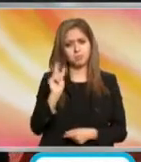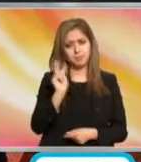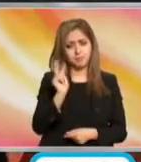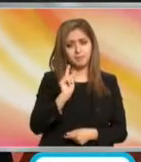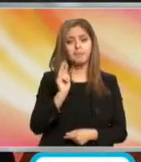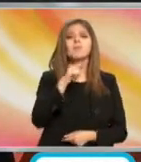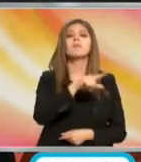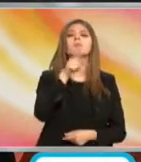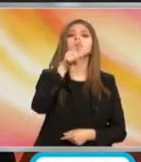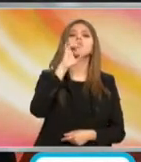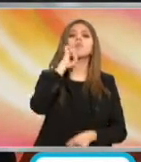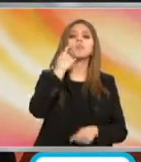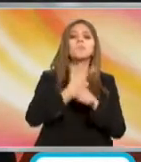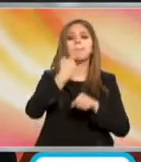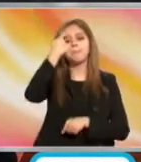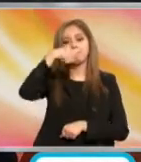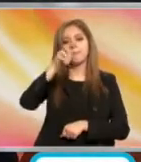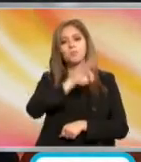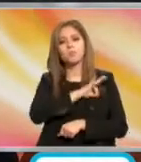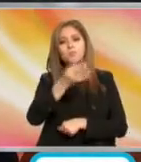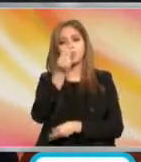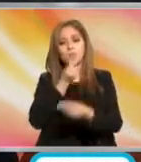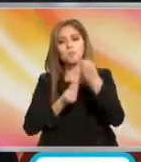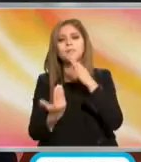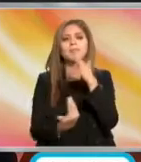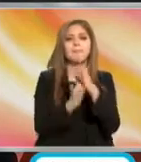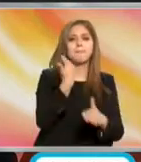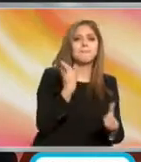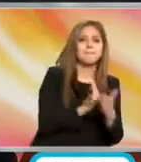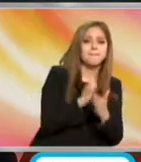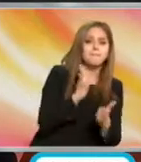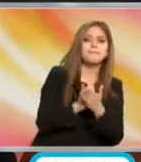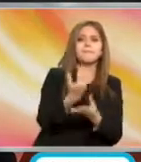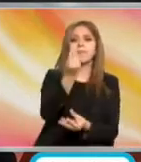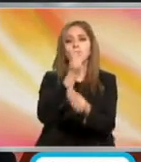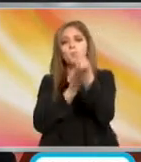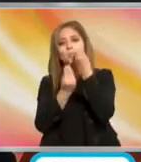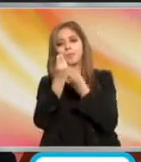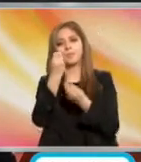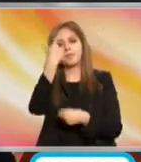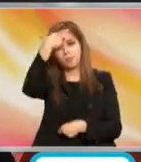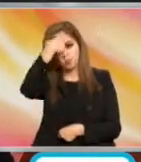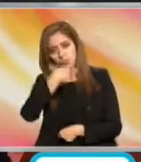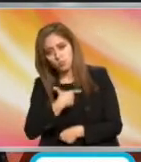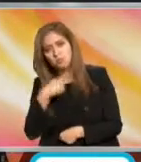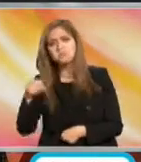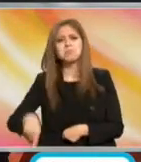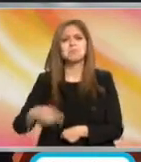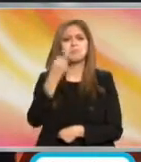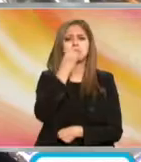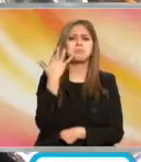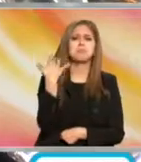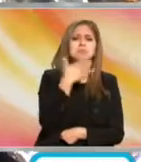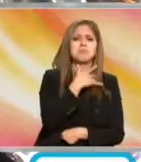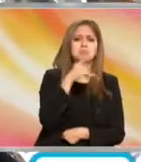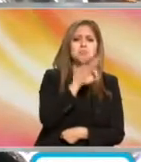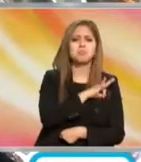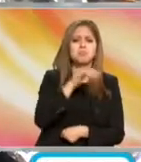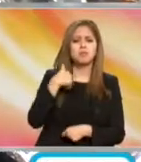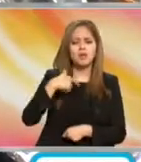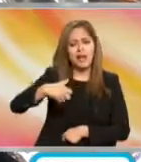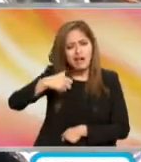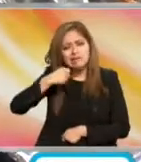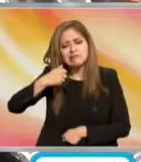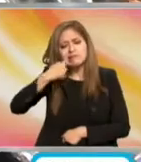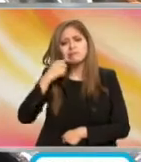opción ideal para desayuno, comida, cena. Sabe rico, es sencillo de preparar, más se lo puede uno comer casi hasta